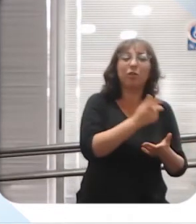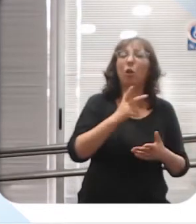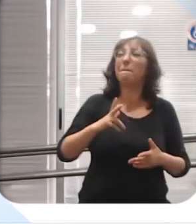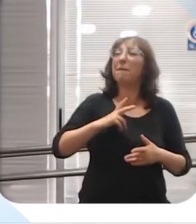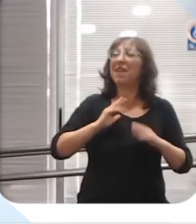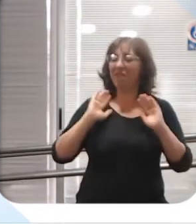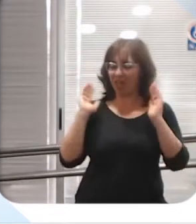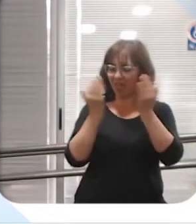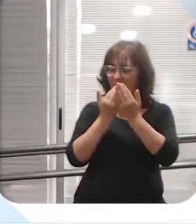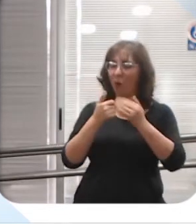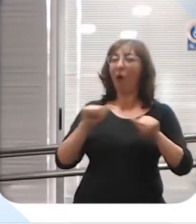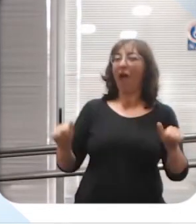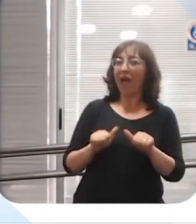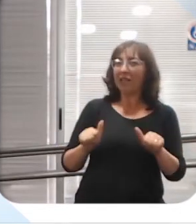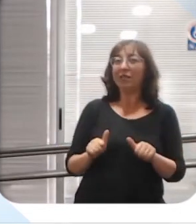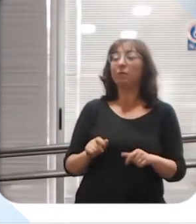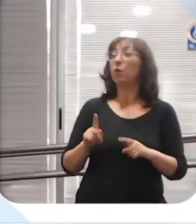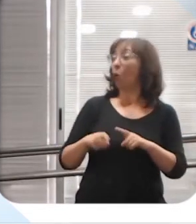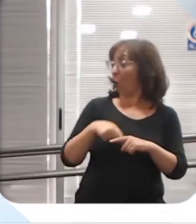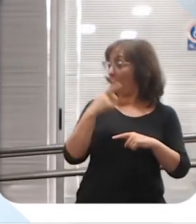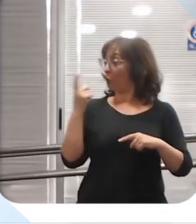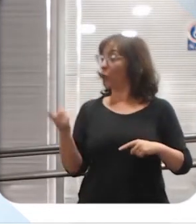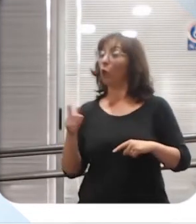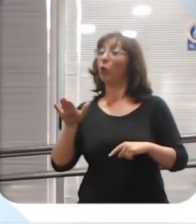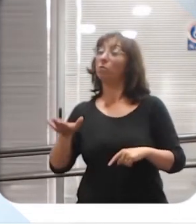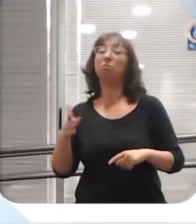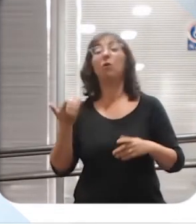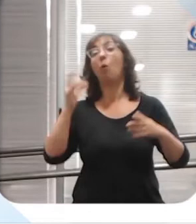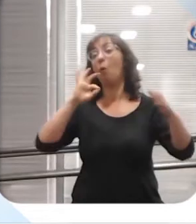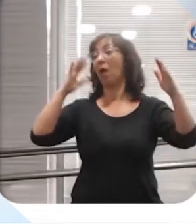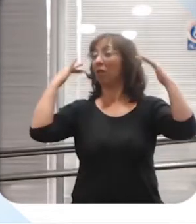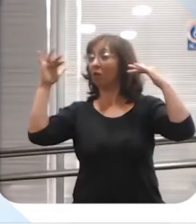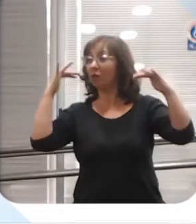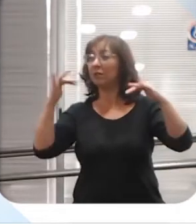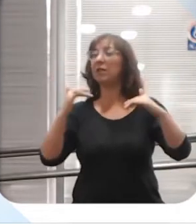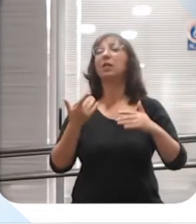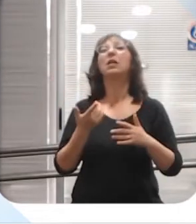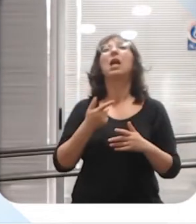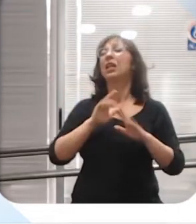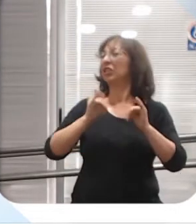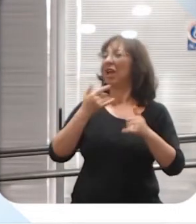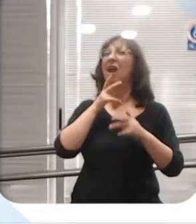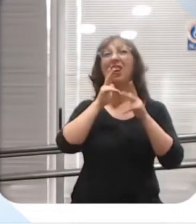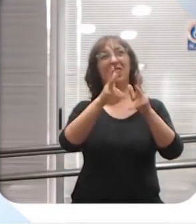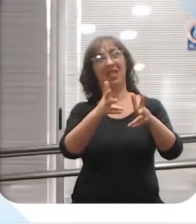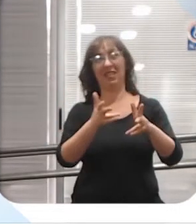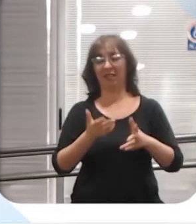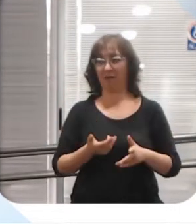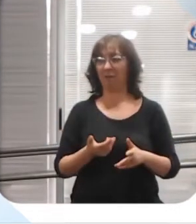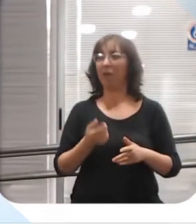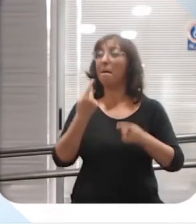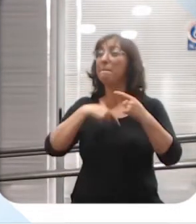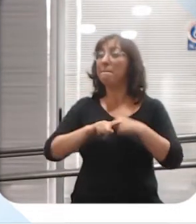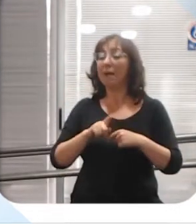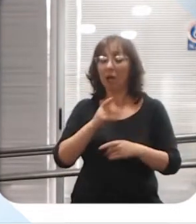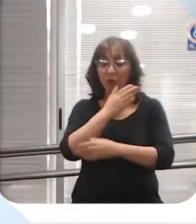privado? Entonces, otro niño u otro adolescente ya nos lo hubiera dicho. Pero la persona con discapacidad está